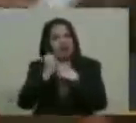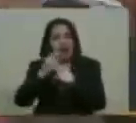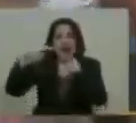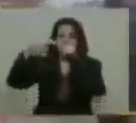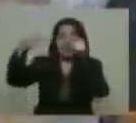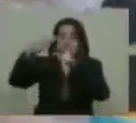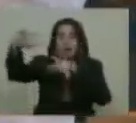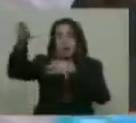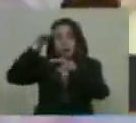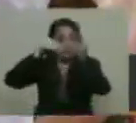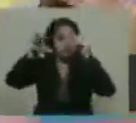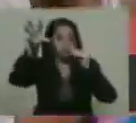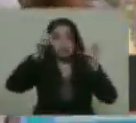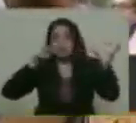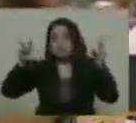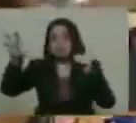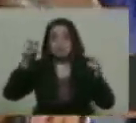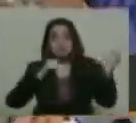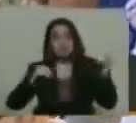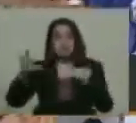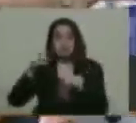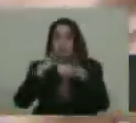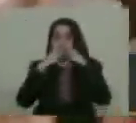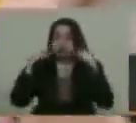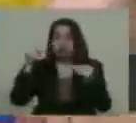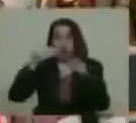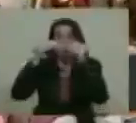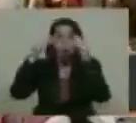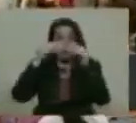niña. Vamos a actuar para recibir el papel de